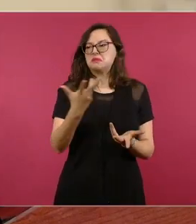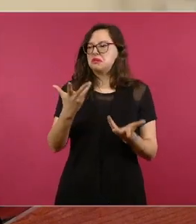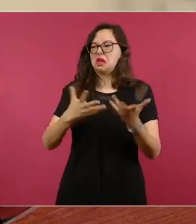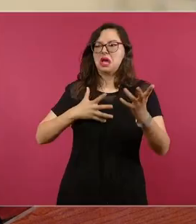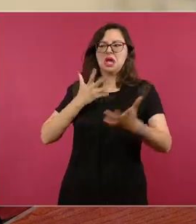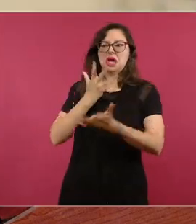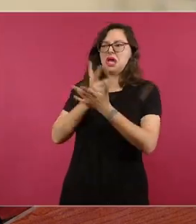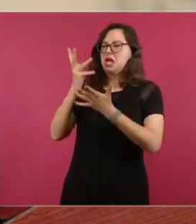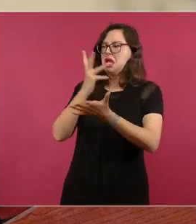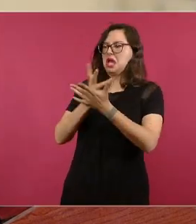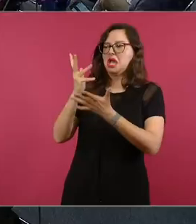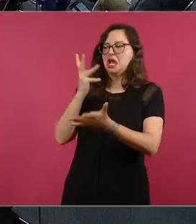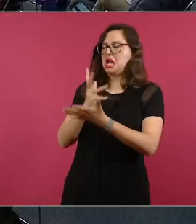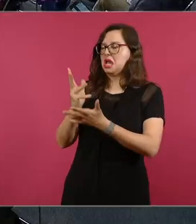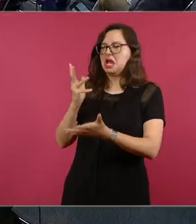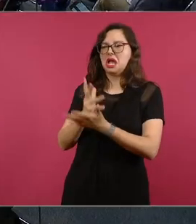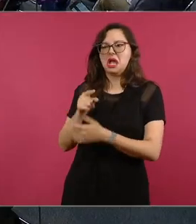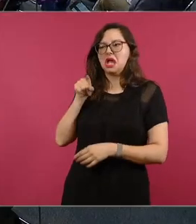violencia política de género